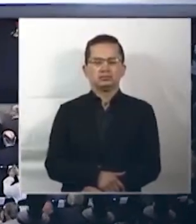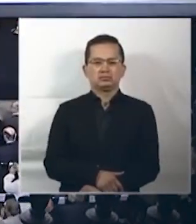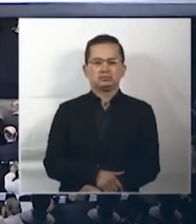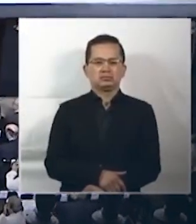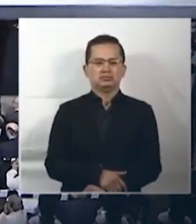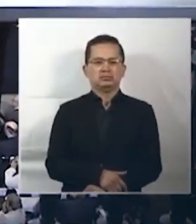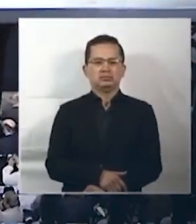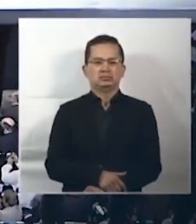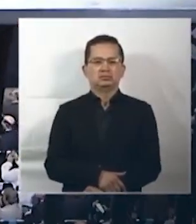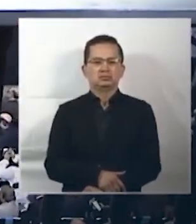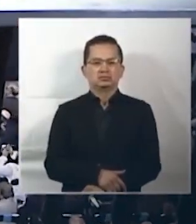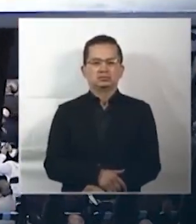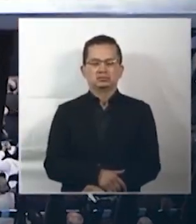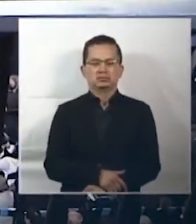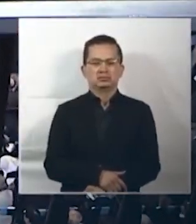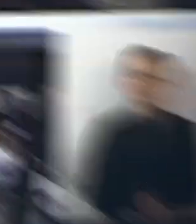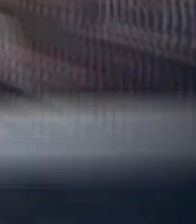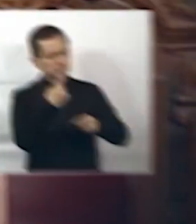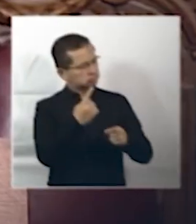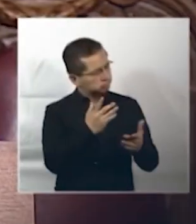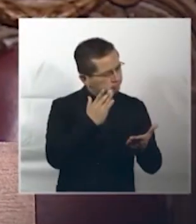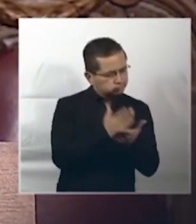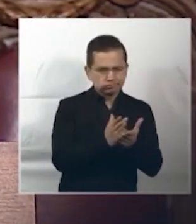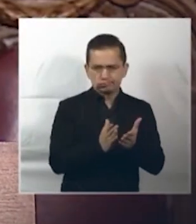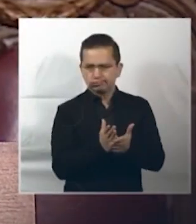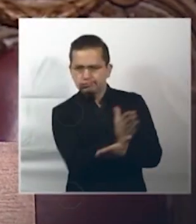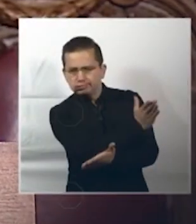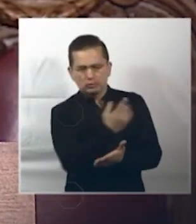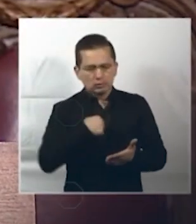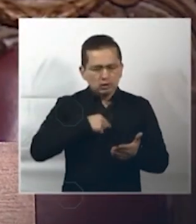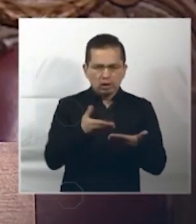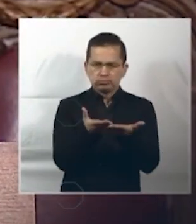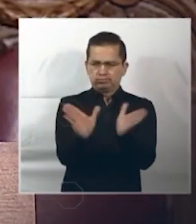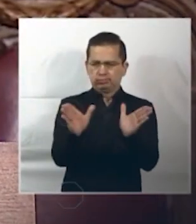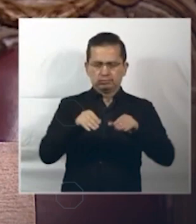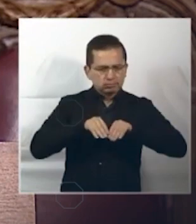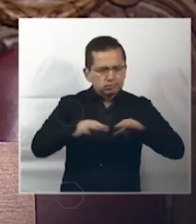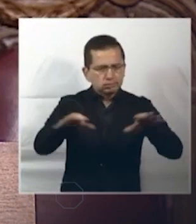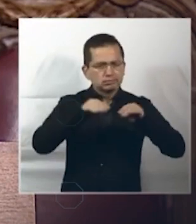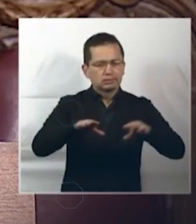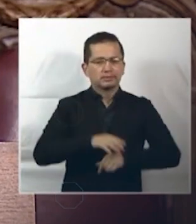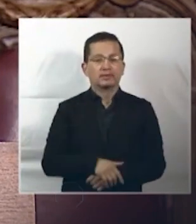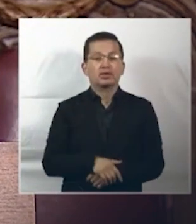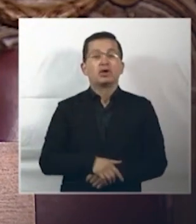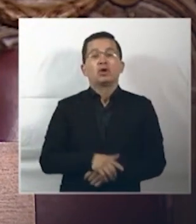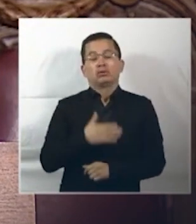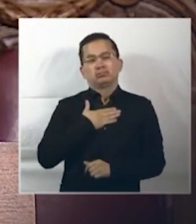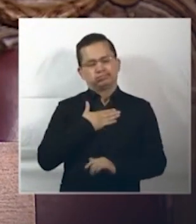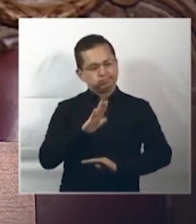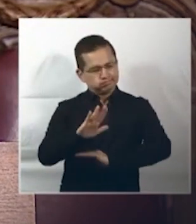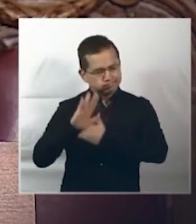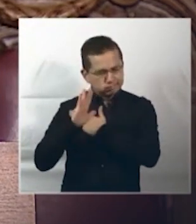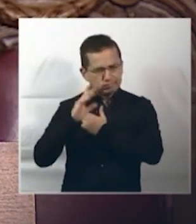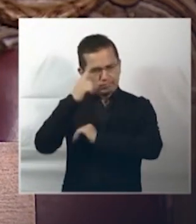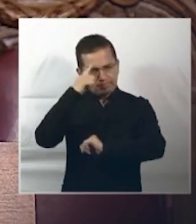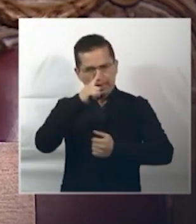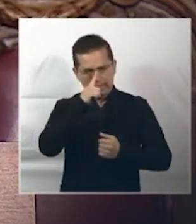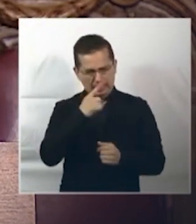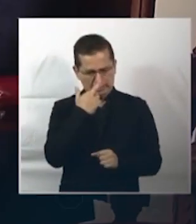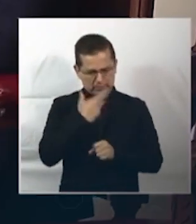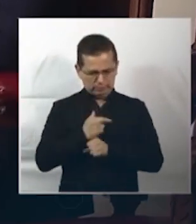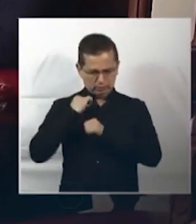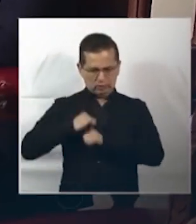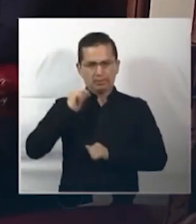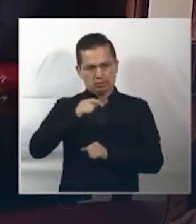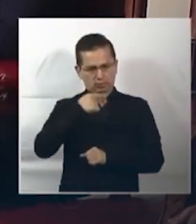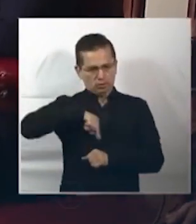situación laboral de docentes de asignatura. La defensa de la autonomía será una prioridad y un compromiso ineludible de mi gestión